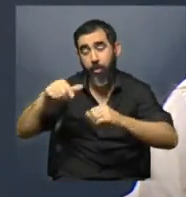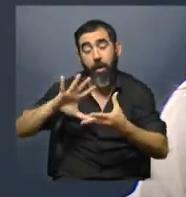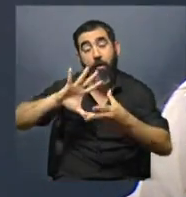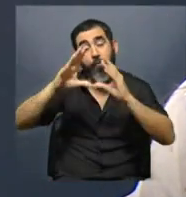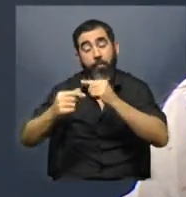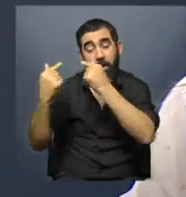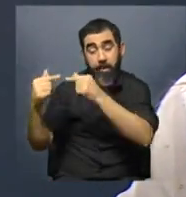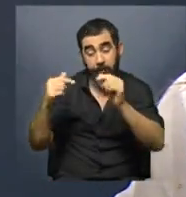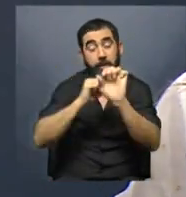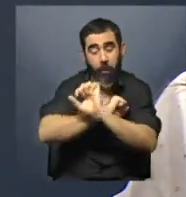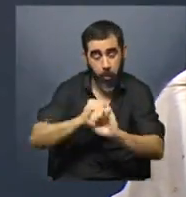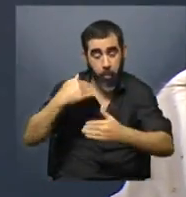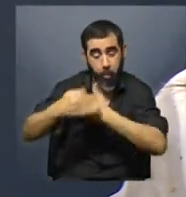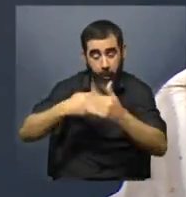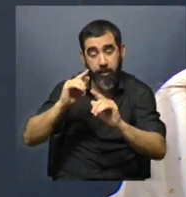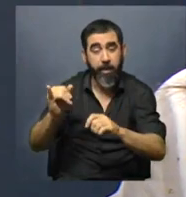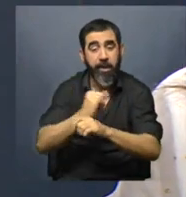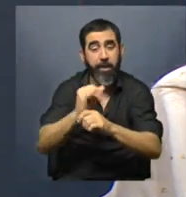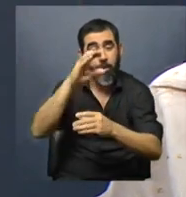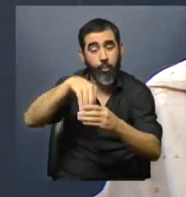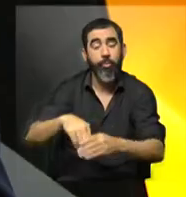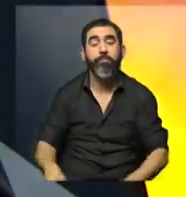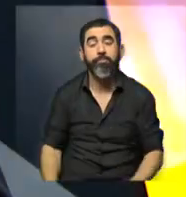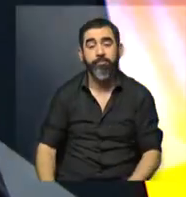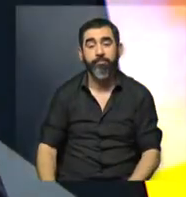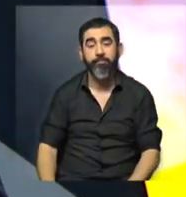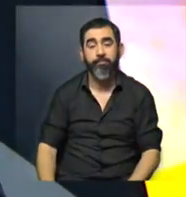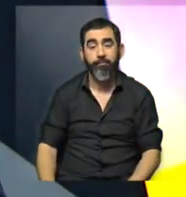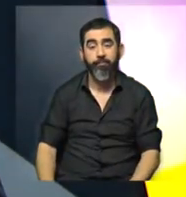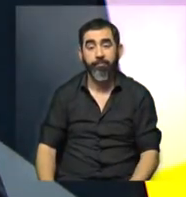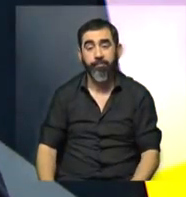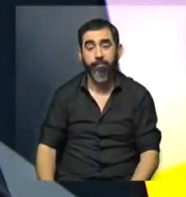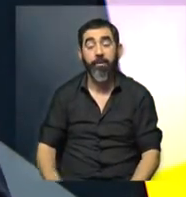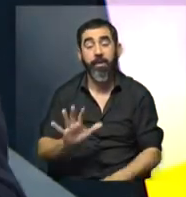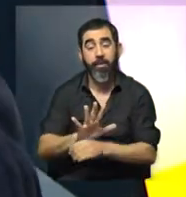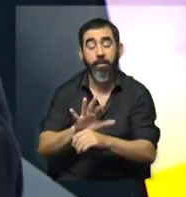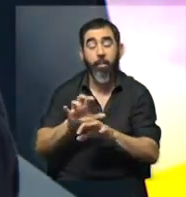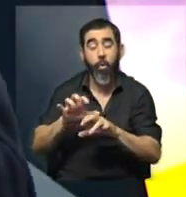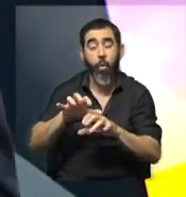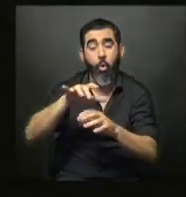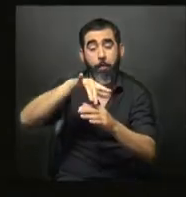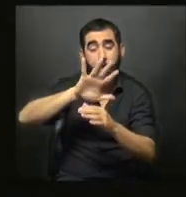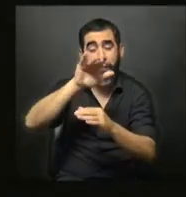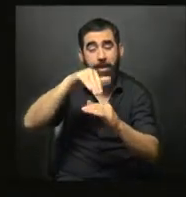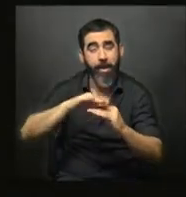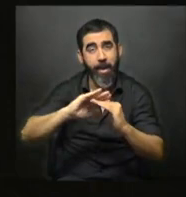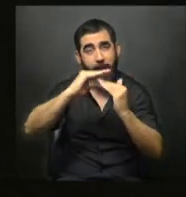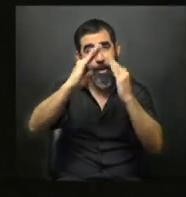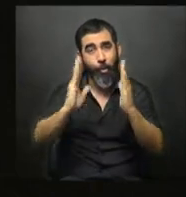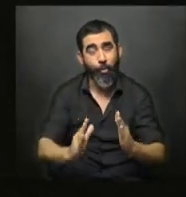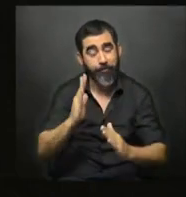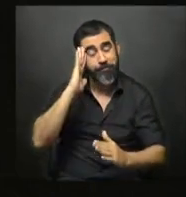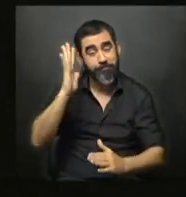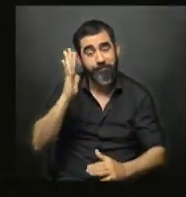aspectos de lo que sucede en el instituto, ¿no? Es un poco un instituto, un hormiguero. Estoy pensando ahora mientras hablaba. Bueno, esa fue